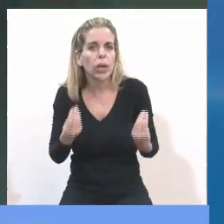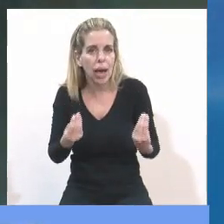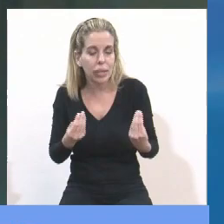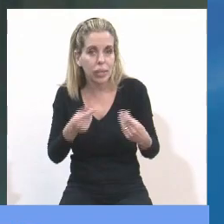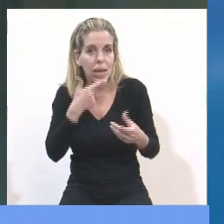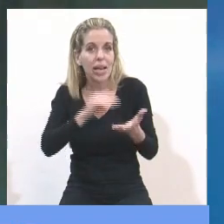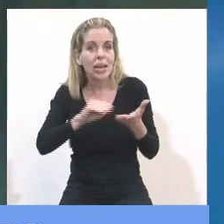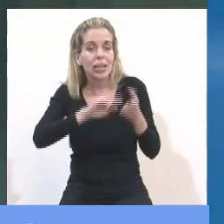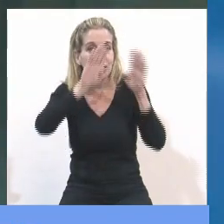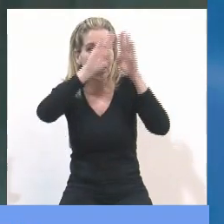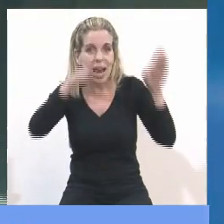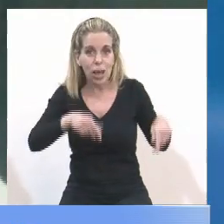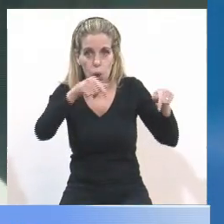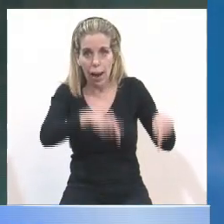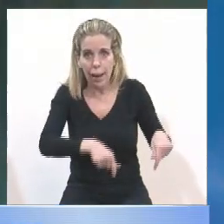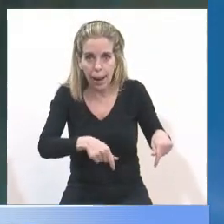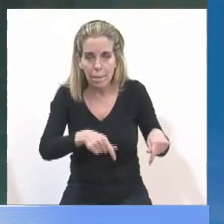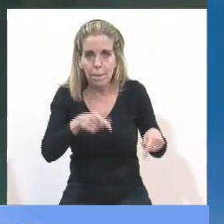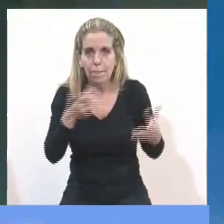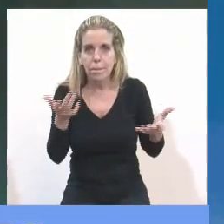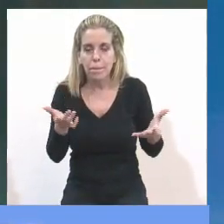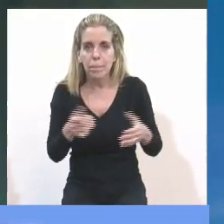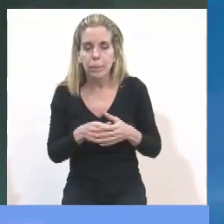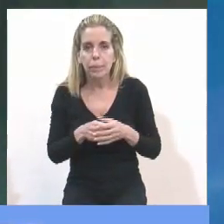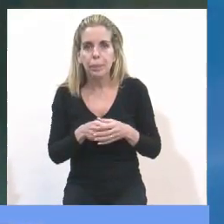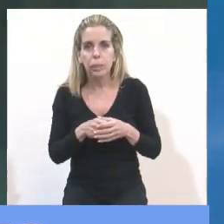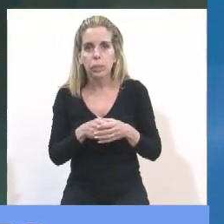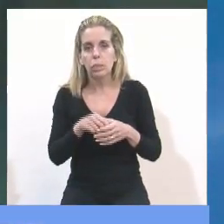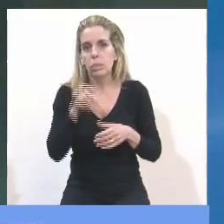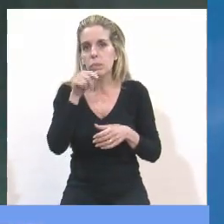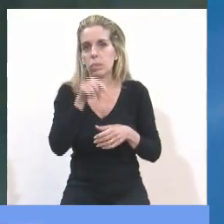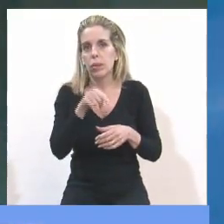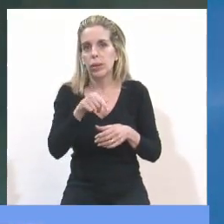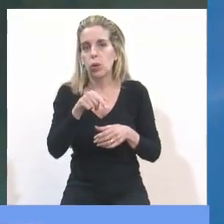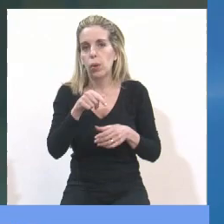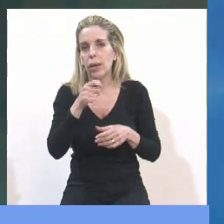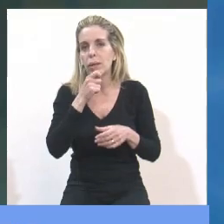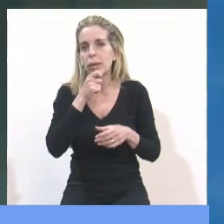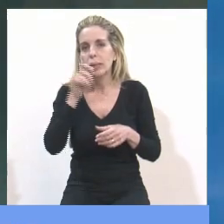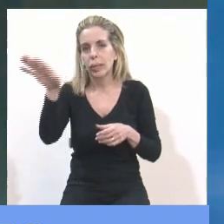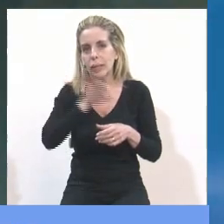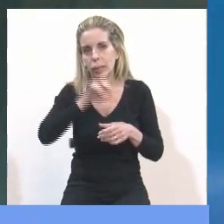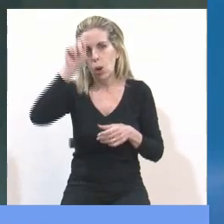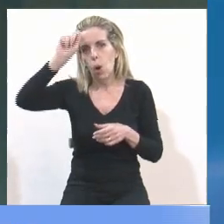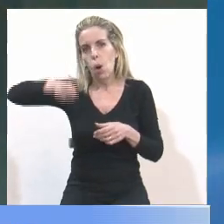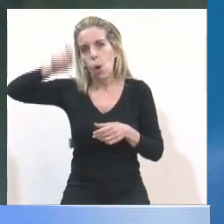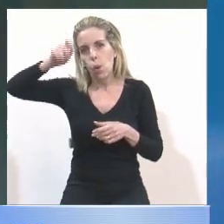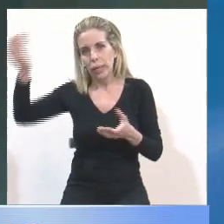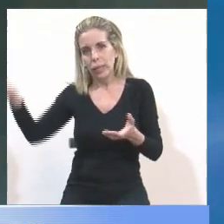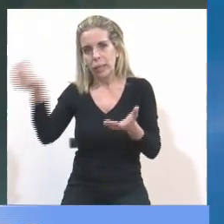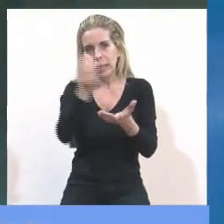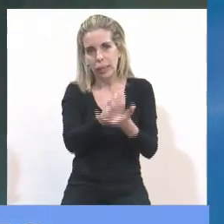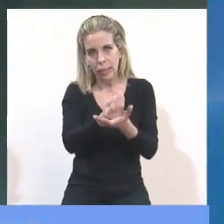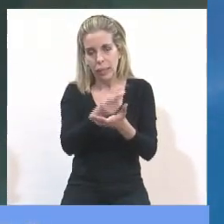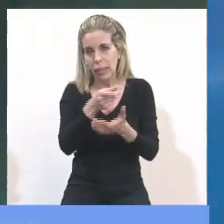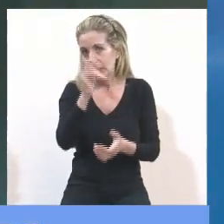hace el Senado de la Nación a los efectos de los traslados tiene carácter excepcional